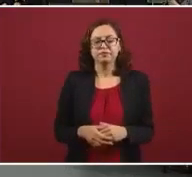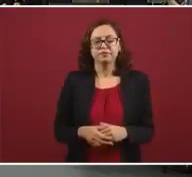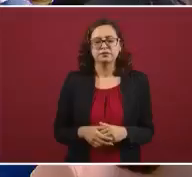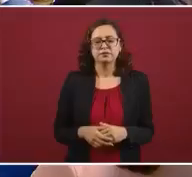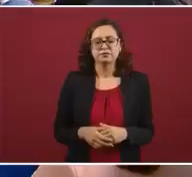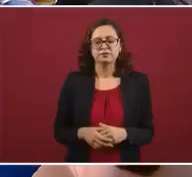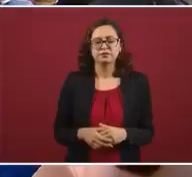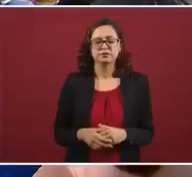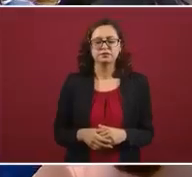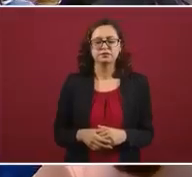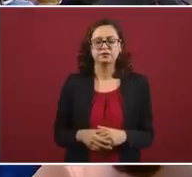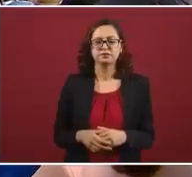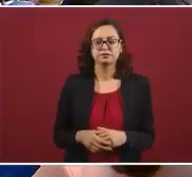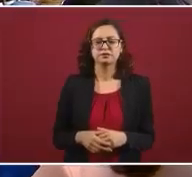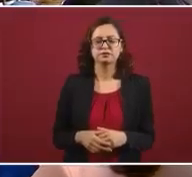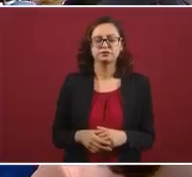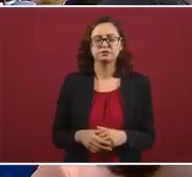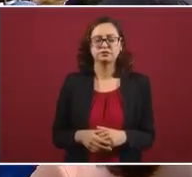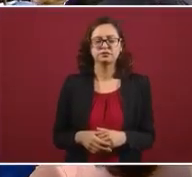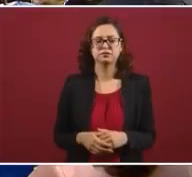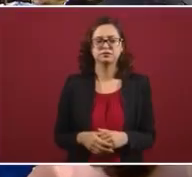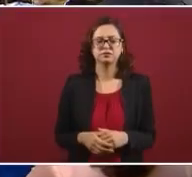de eso a que yo